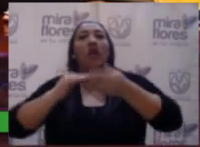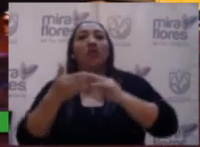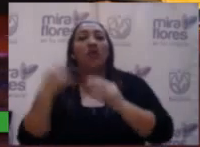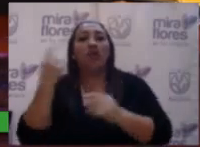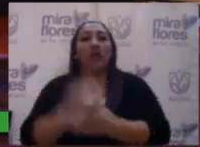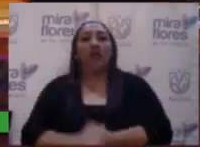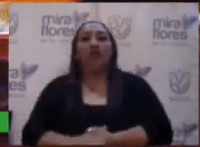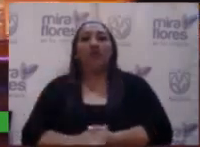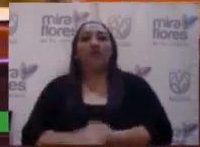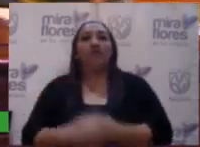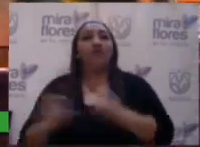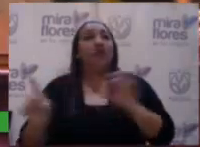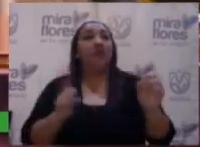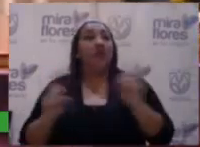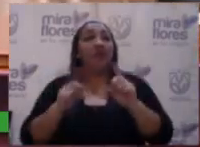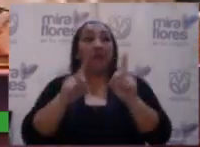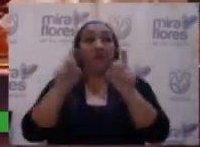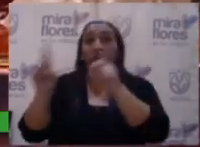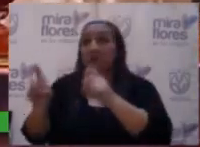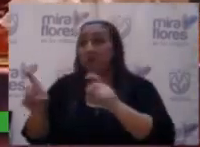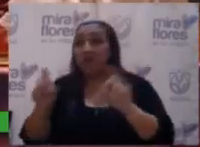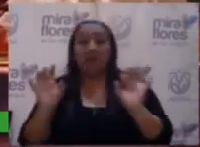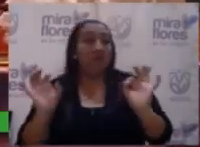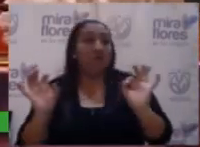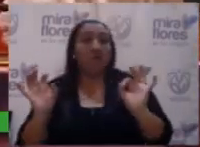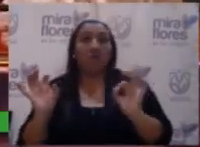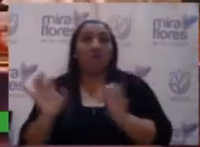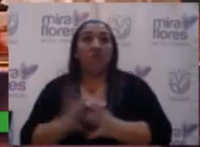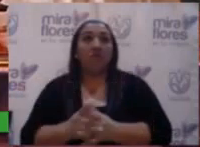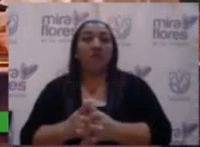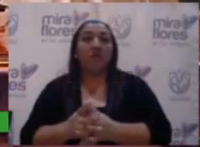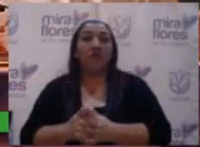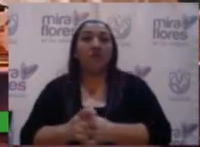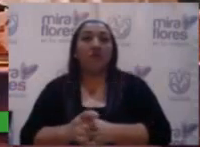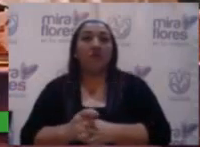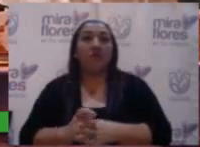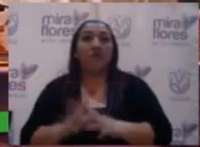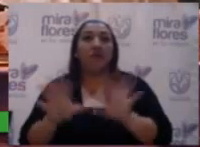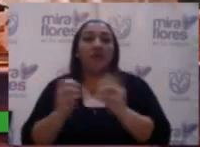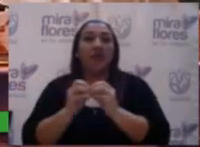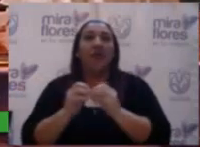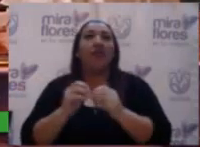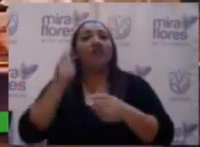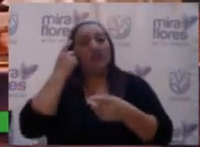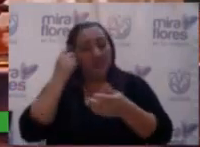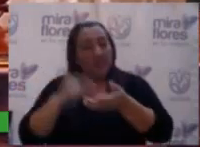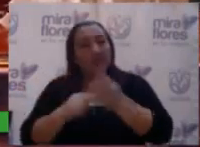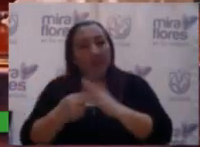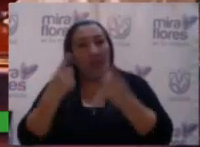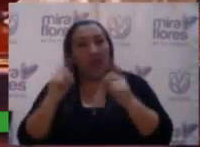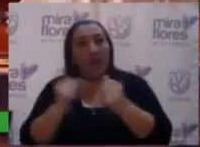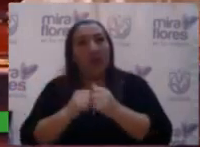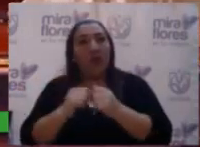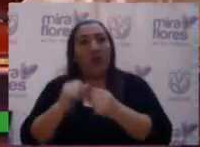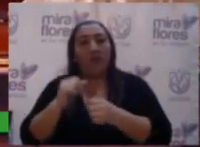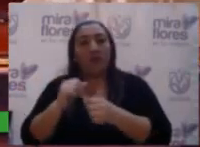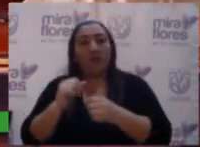general al debate creo que aquí hay una tacita unanimidad desde el principio pero